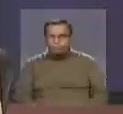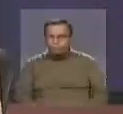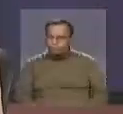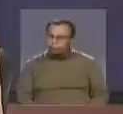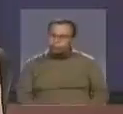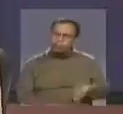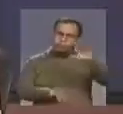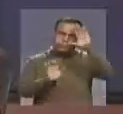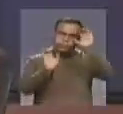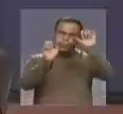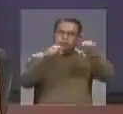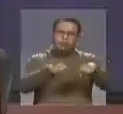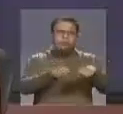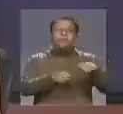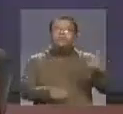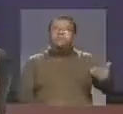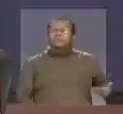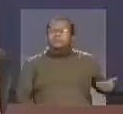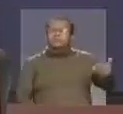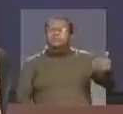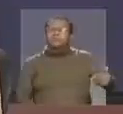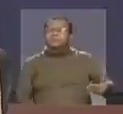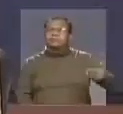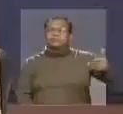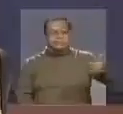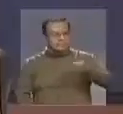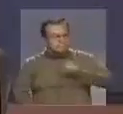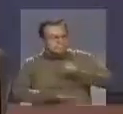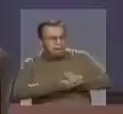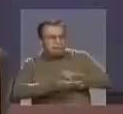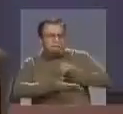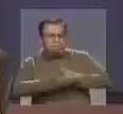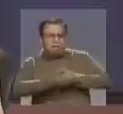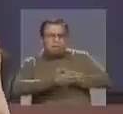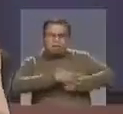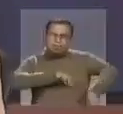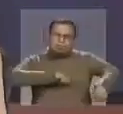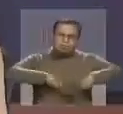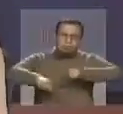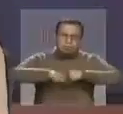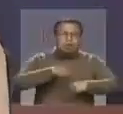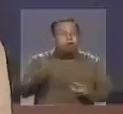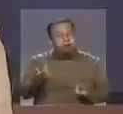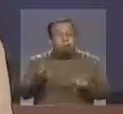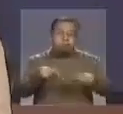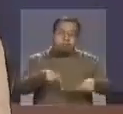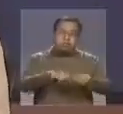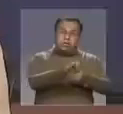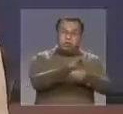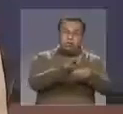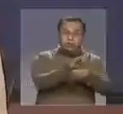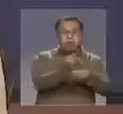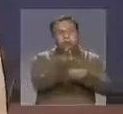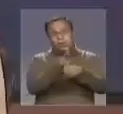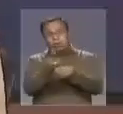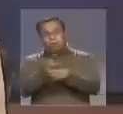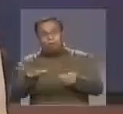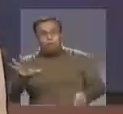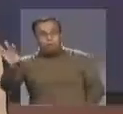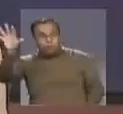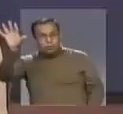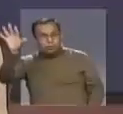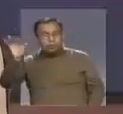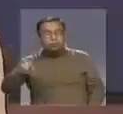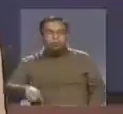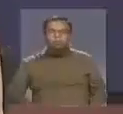esa capacidad de ser resilientes frente al conflicto y de las adversidades en la ciudad o en la ruralidad. Y dos, tiene que ver